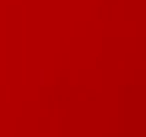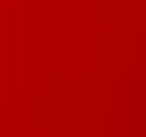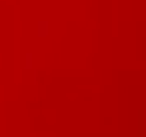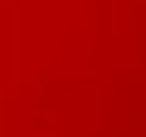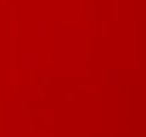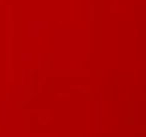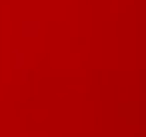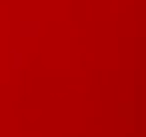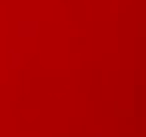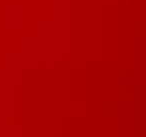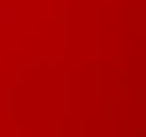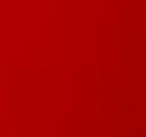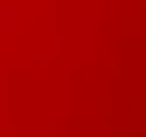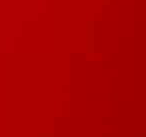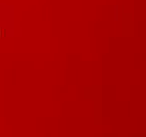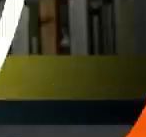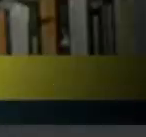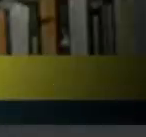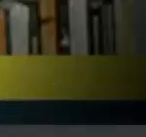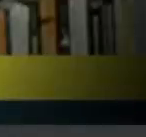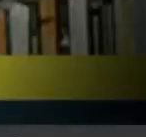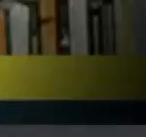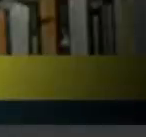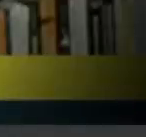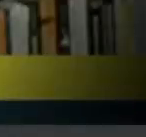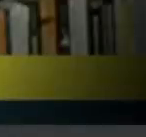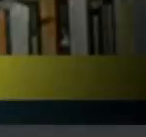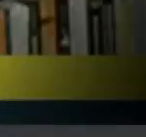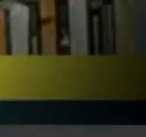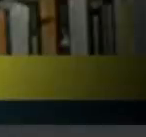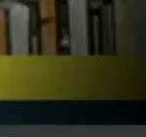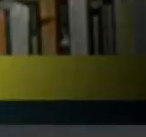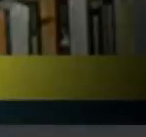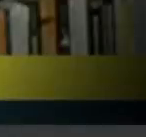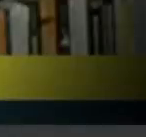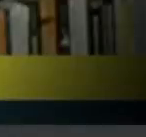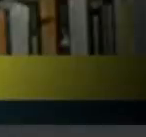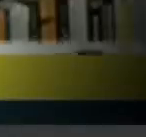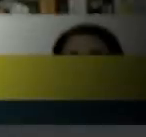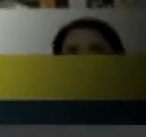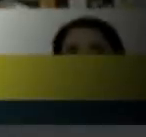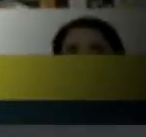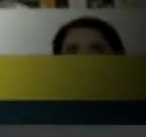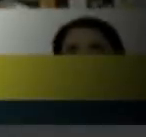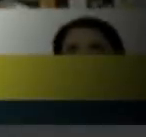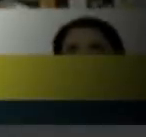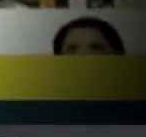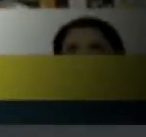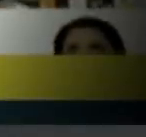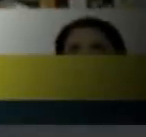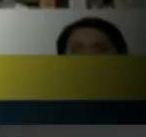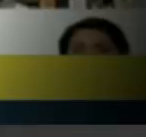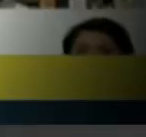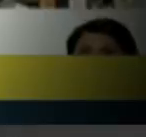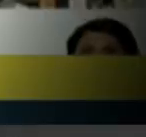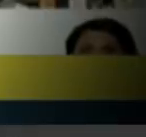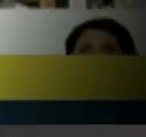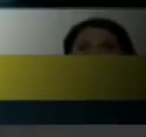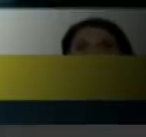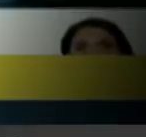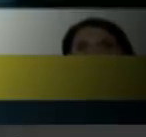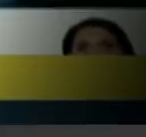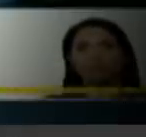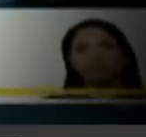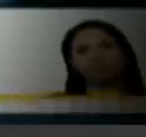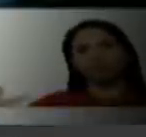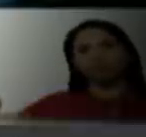este canal y activar la campana de notificaciones si quieren estar bien informados de lo que pasa a última hora en Venezuela. Nicolás